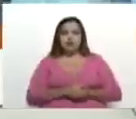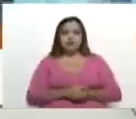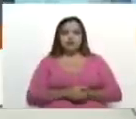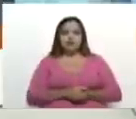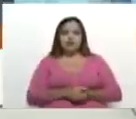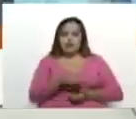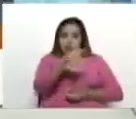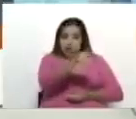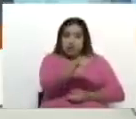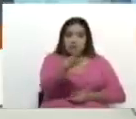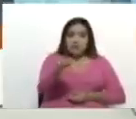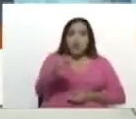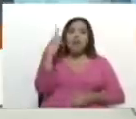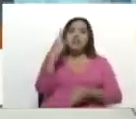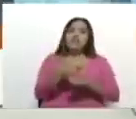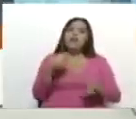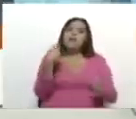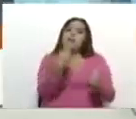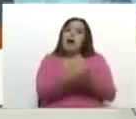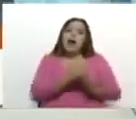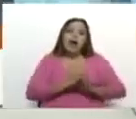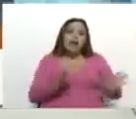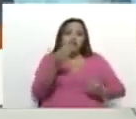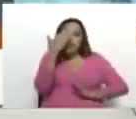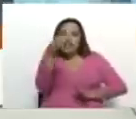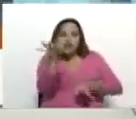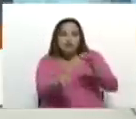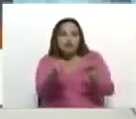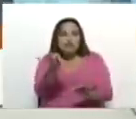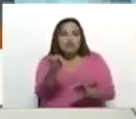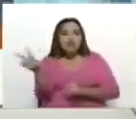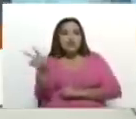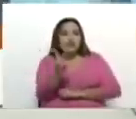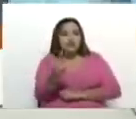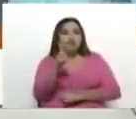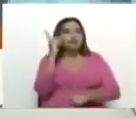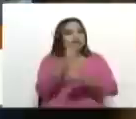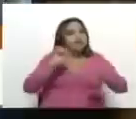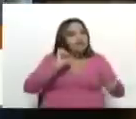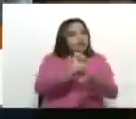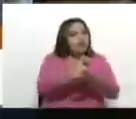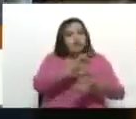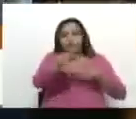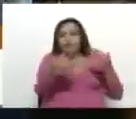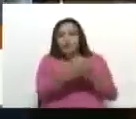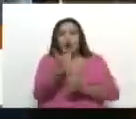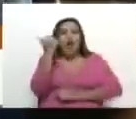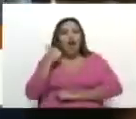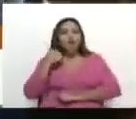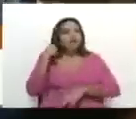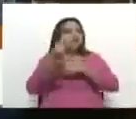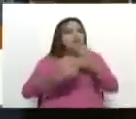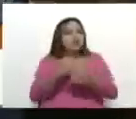eso es la calle tienen que pagar ante la justicia de Venezuela por los crímenes que cometieron